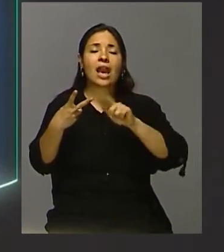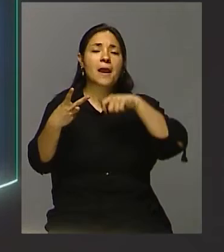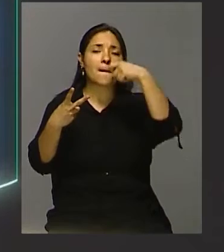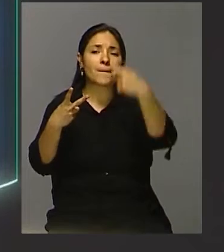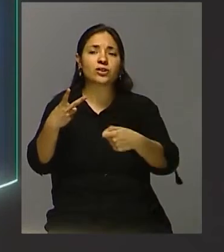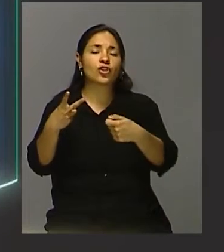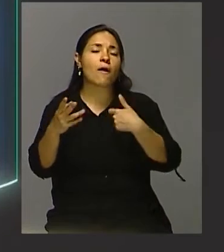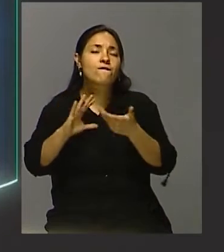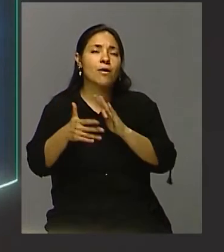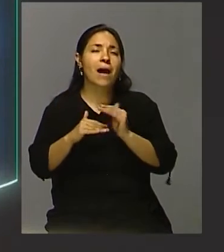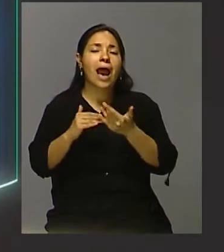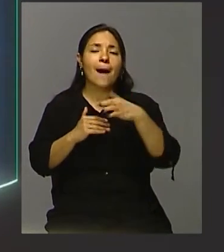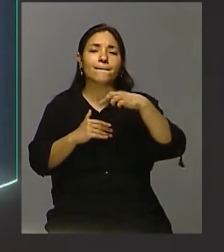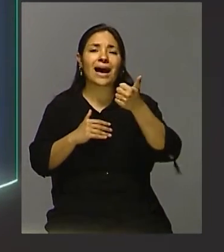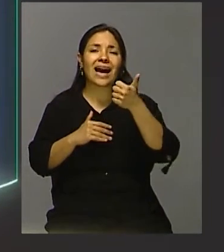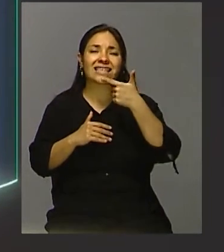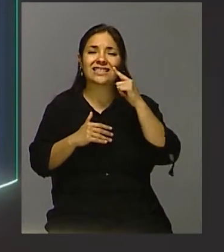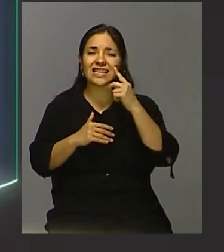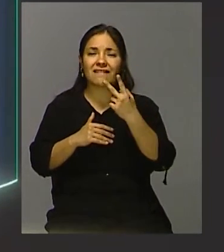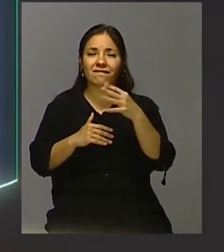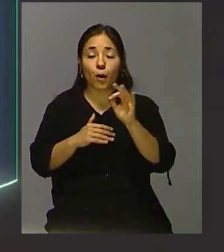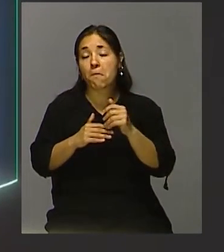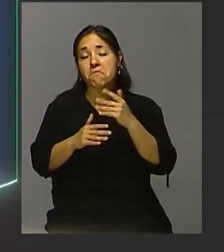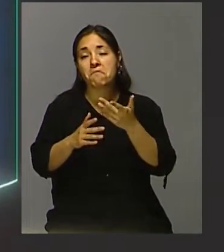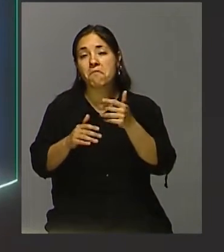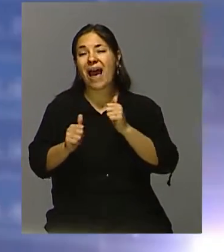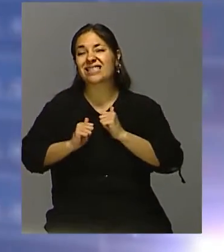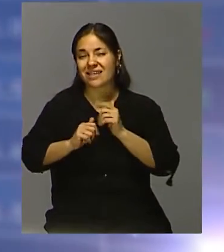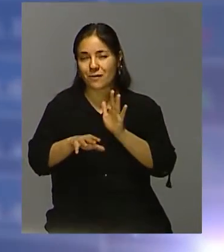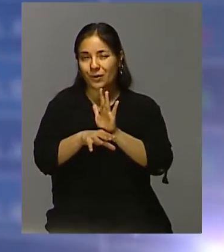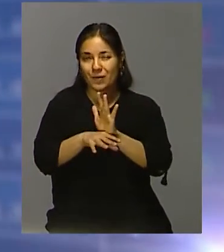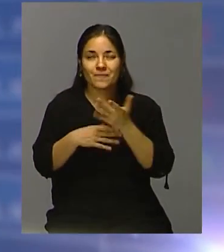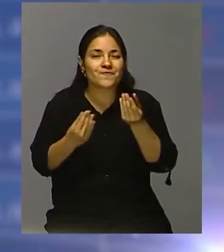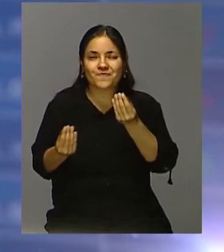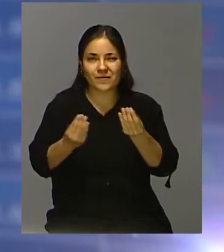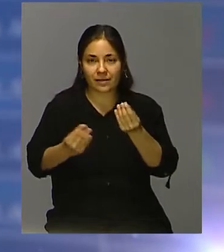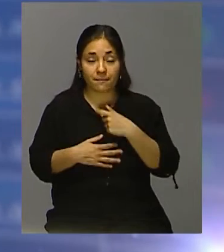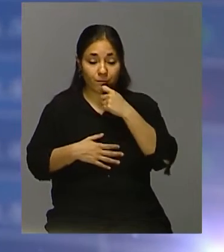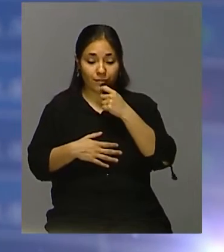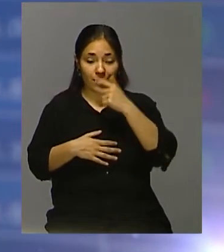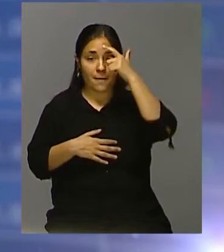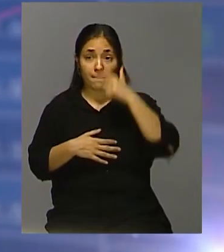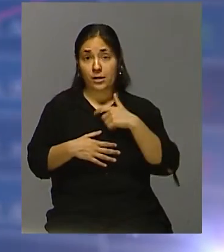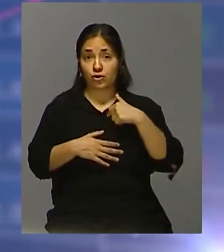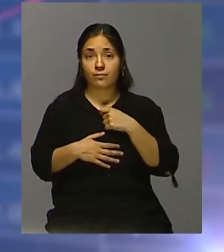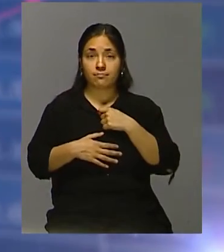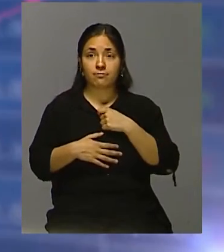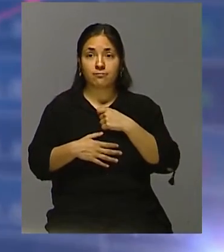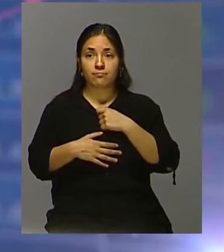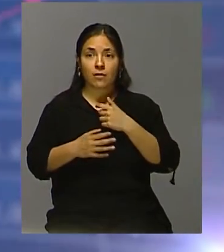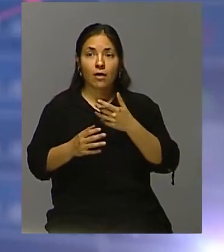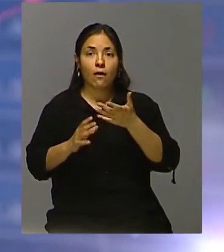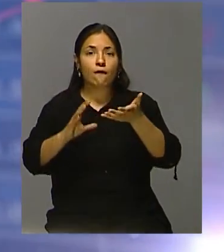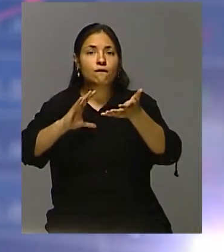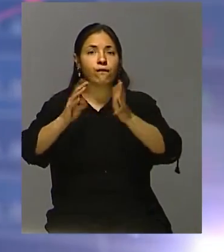donde lo que el inversor o la inversora hace básicamente es comprar un estilo de